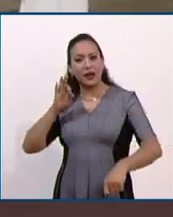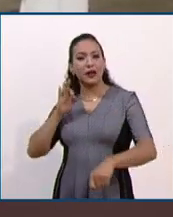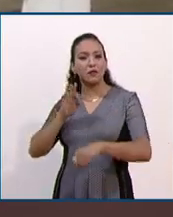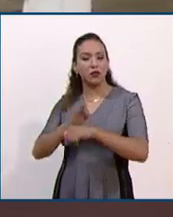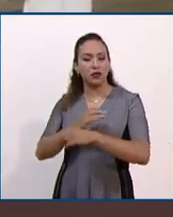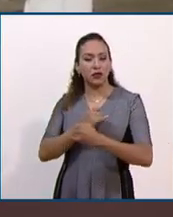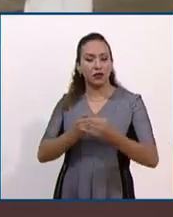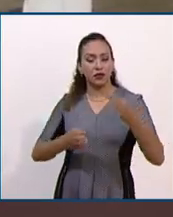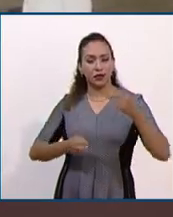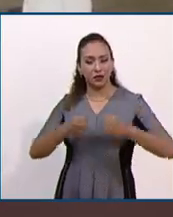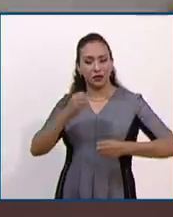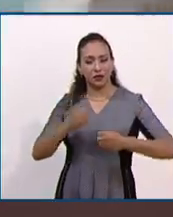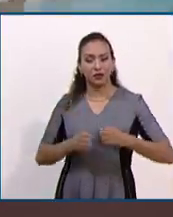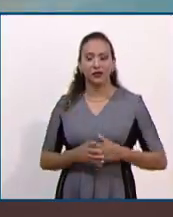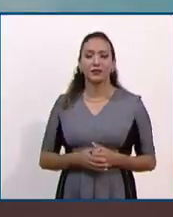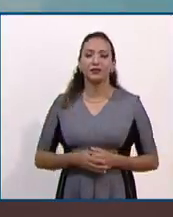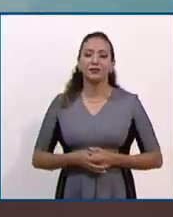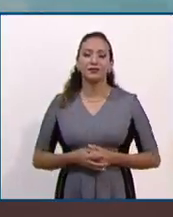poderes.